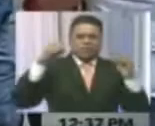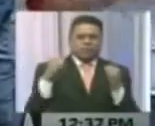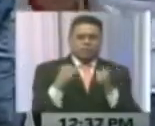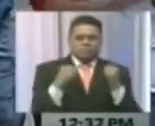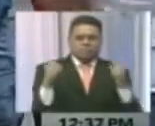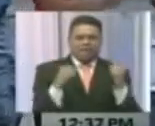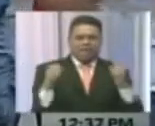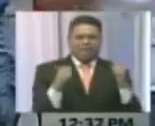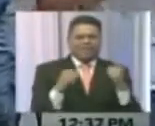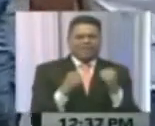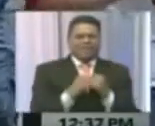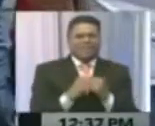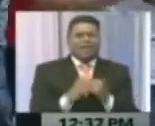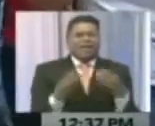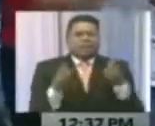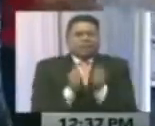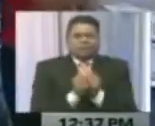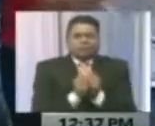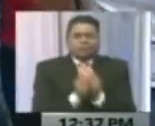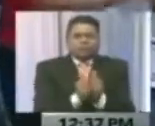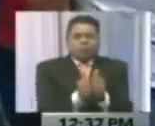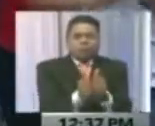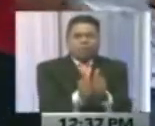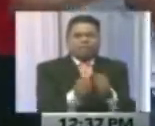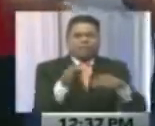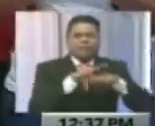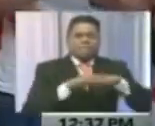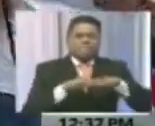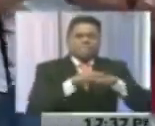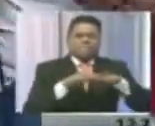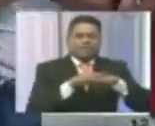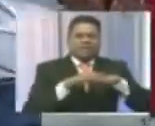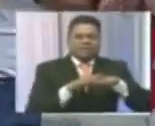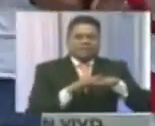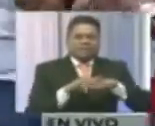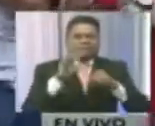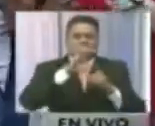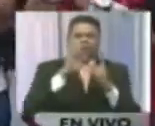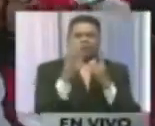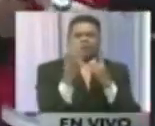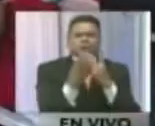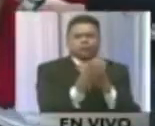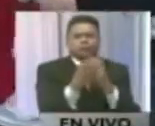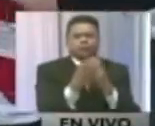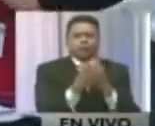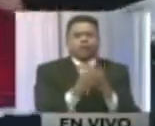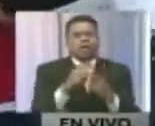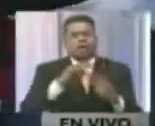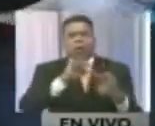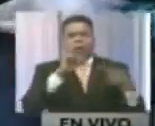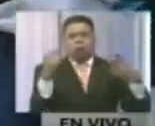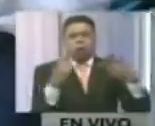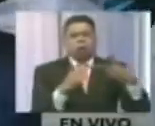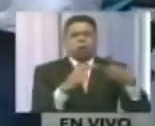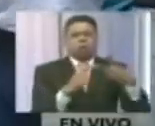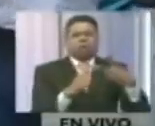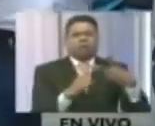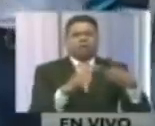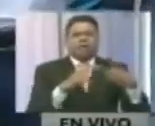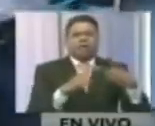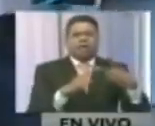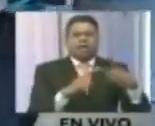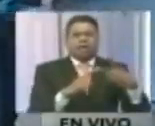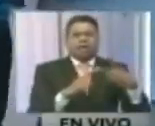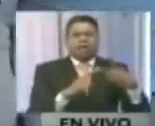de Mérida en compañía del ministro del Poder Popular para la Cultura, además del presidente de Eventel,